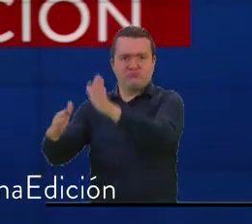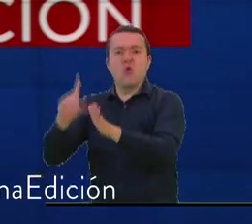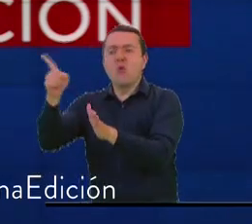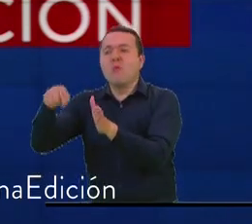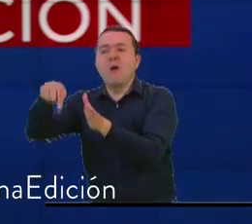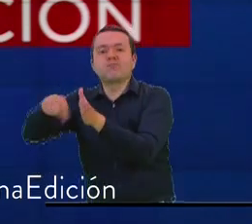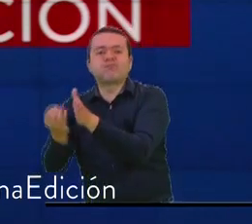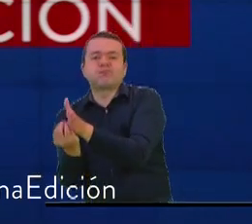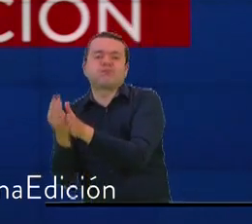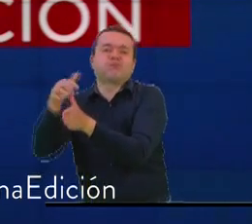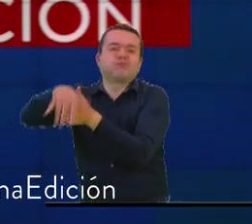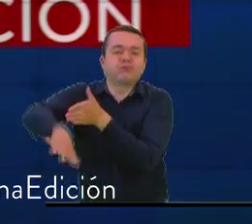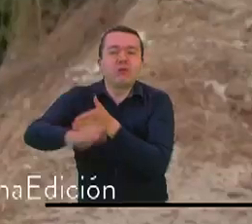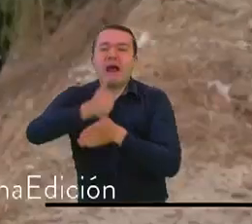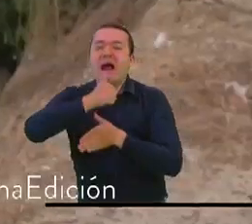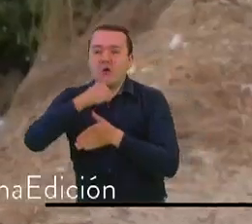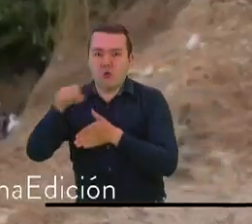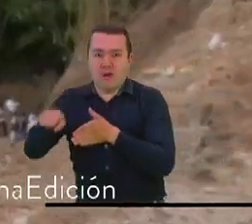como ecocidio.